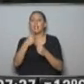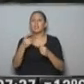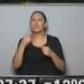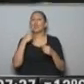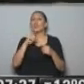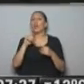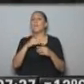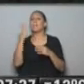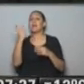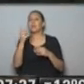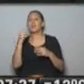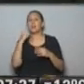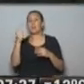20000 pesos